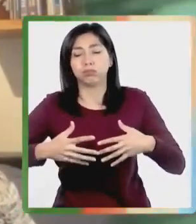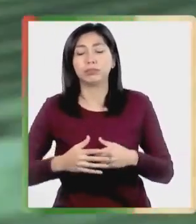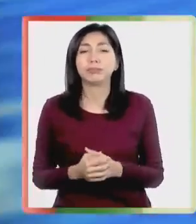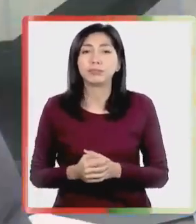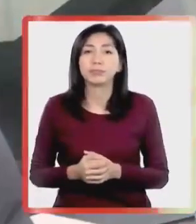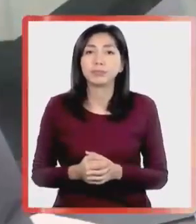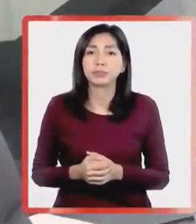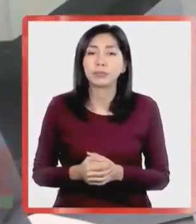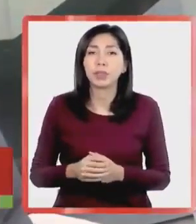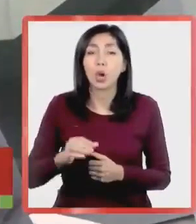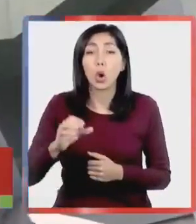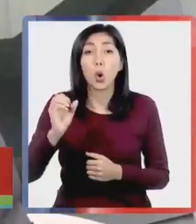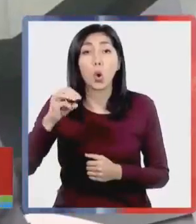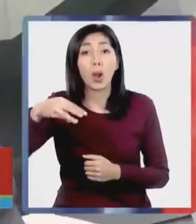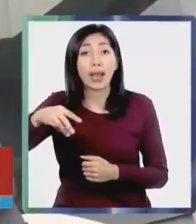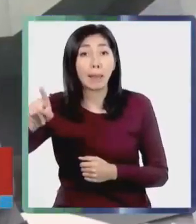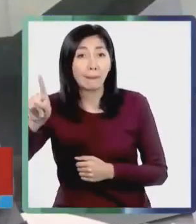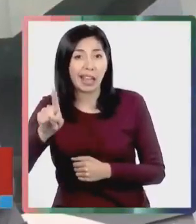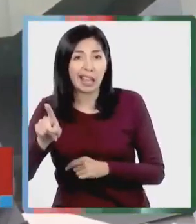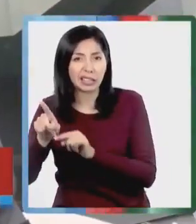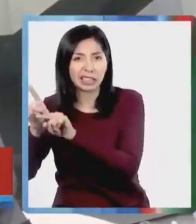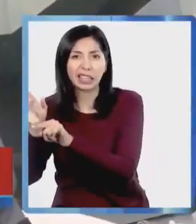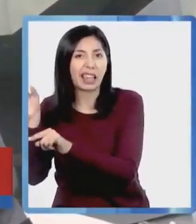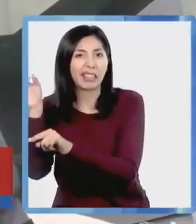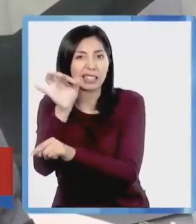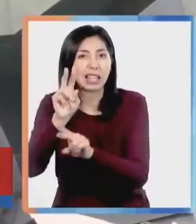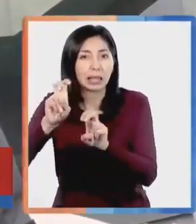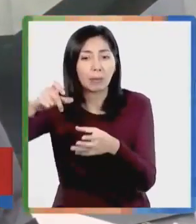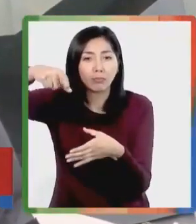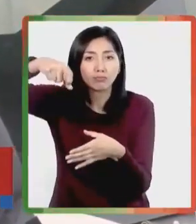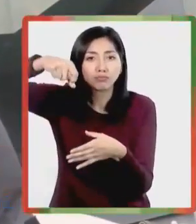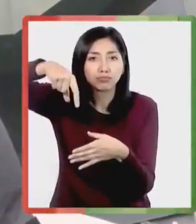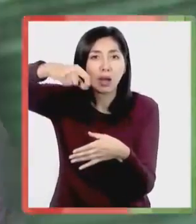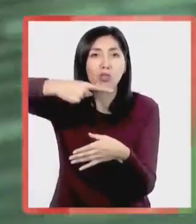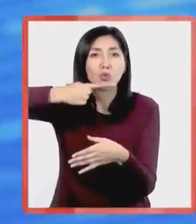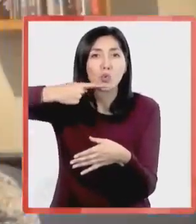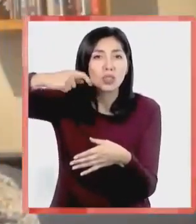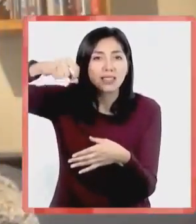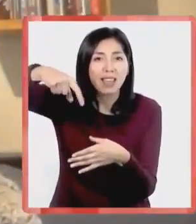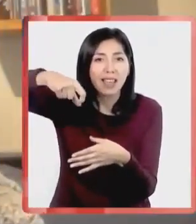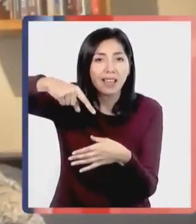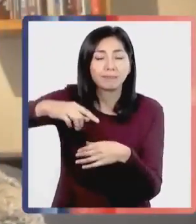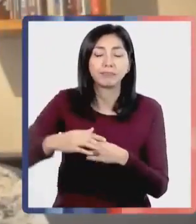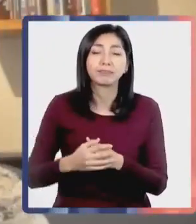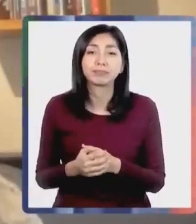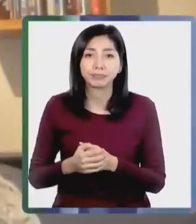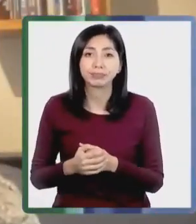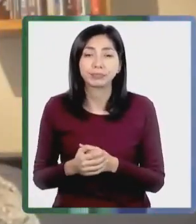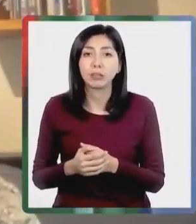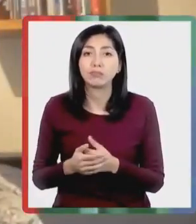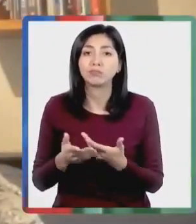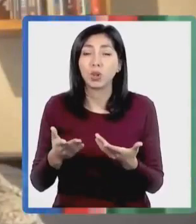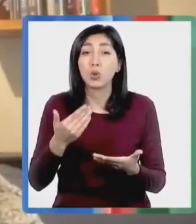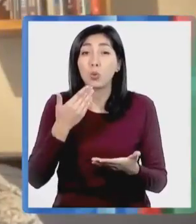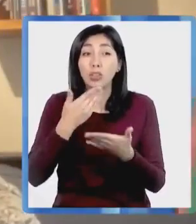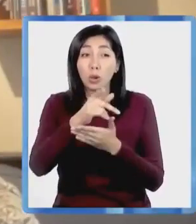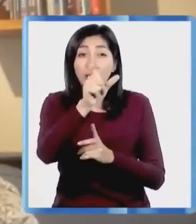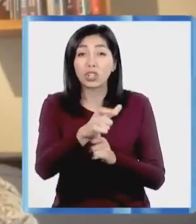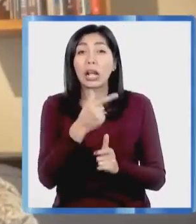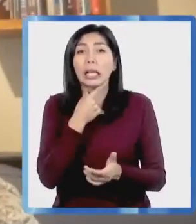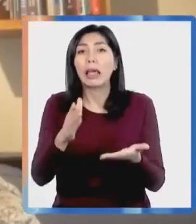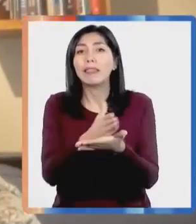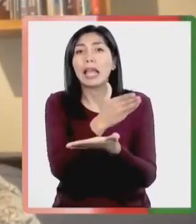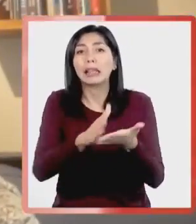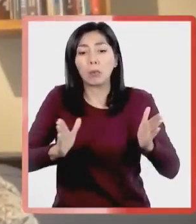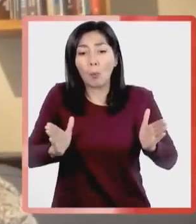peso. ¿Qué alerta levantó la OMS sobre los edulcorantes? Desaconseja el uso de los edulcorantes para el